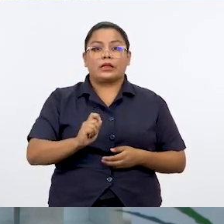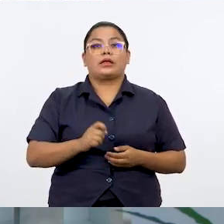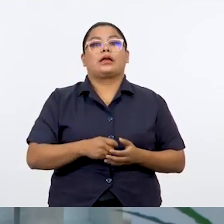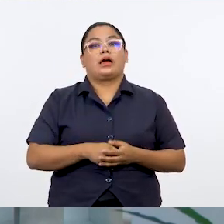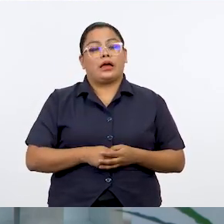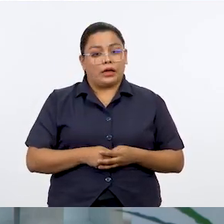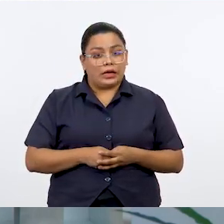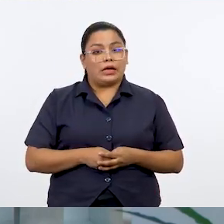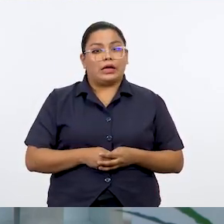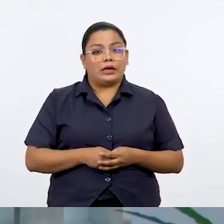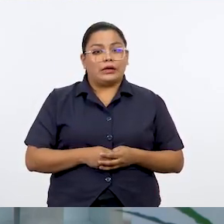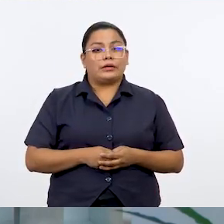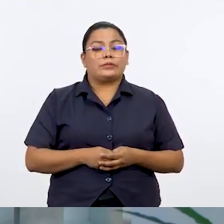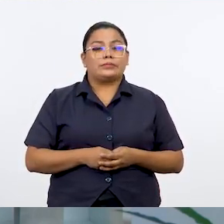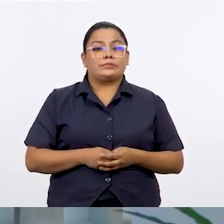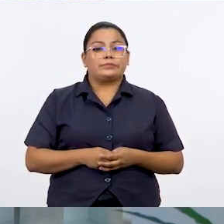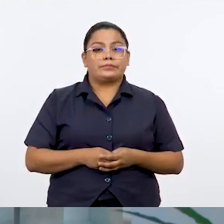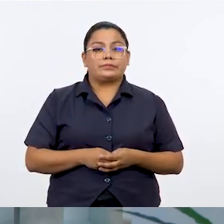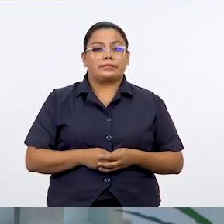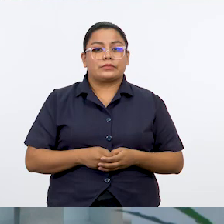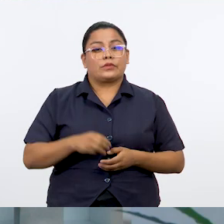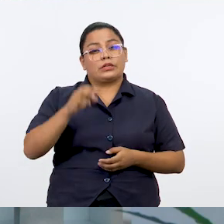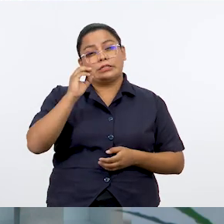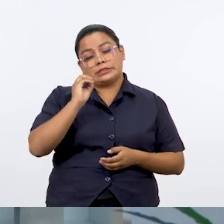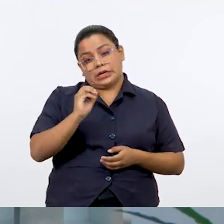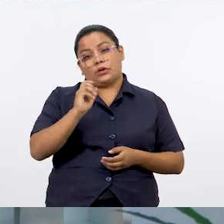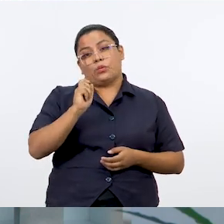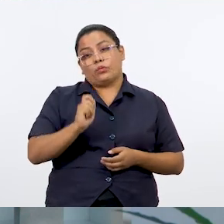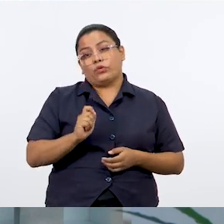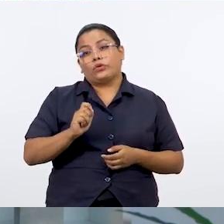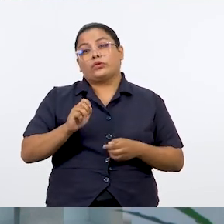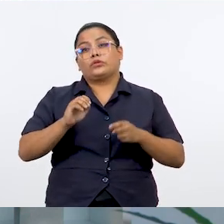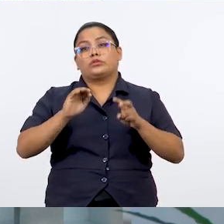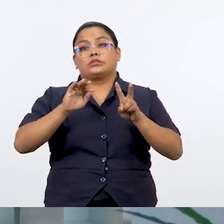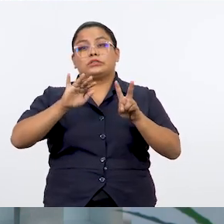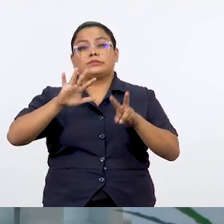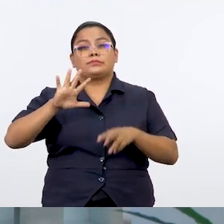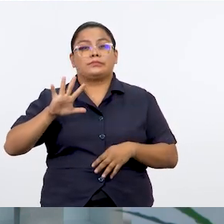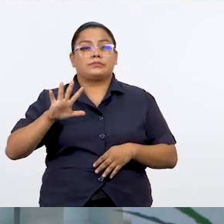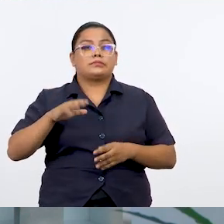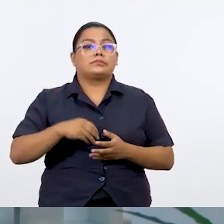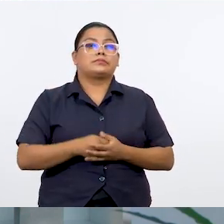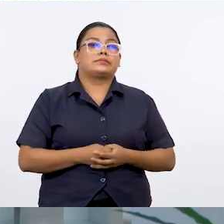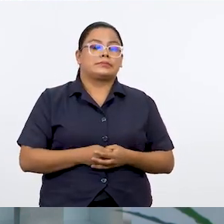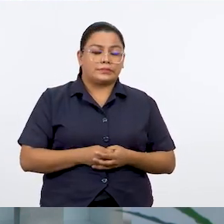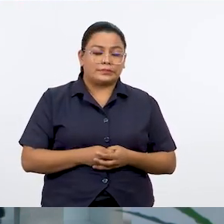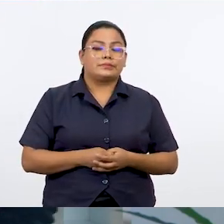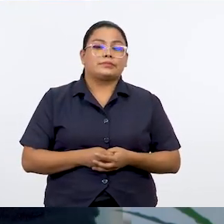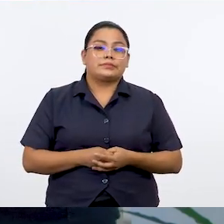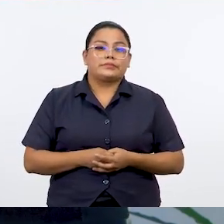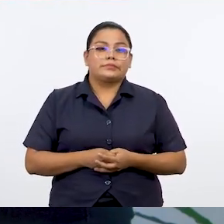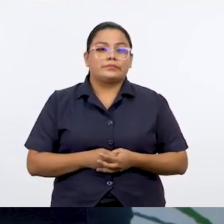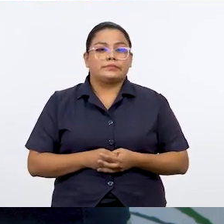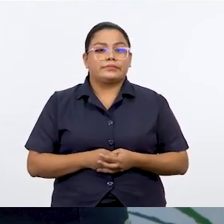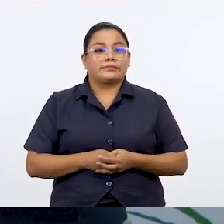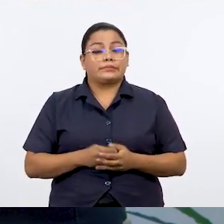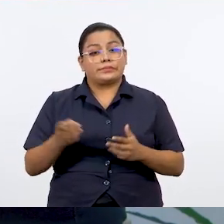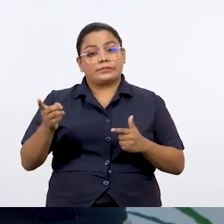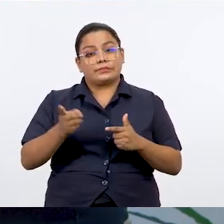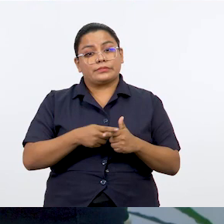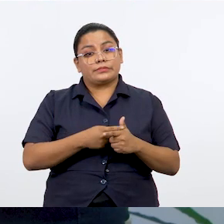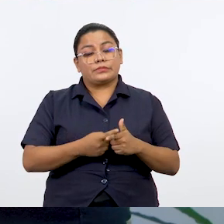aquí. Y hay que agregar entonces un 0 en este lado. Y este ya no va. Así que